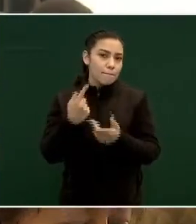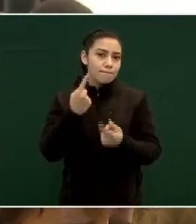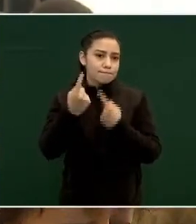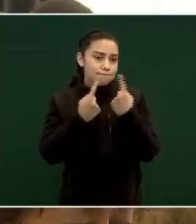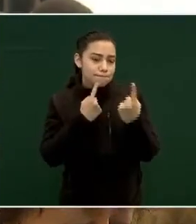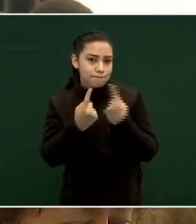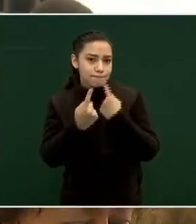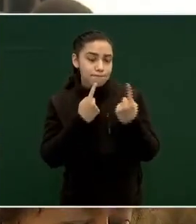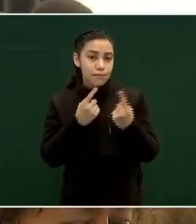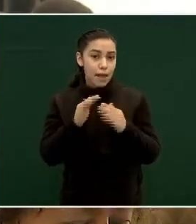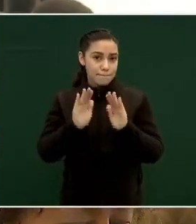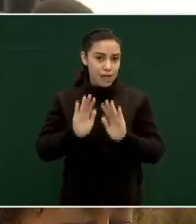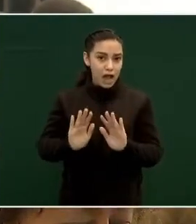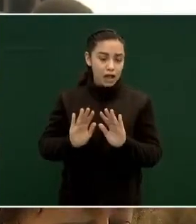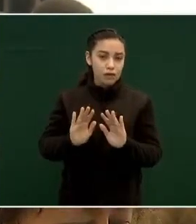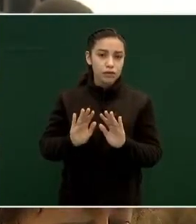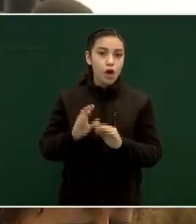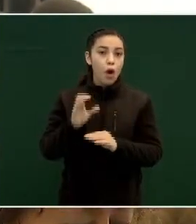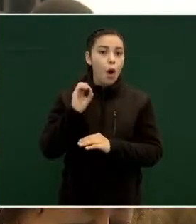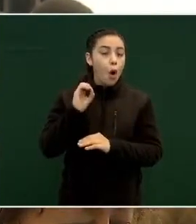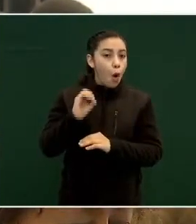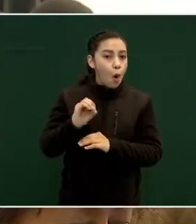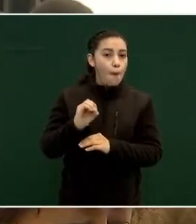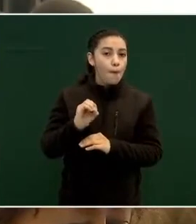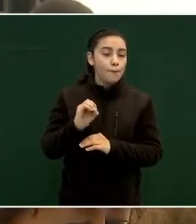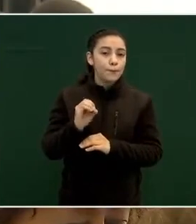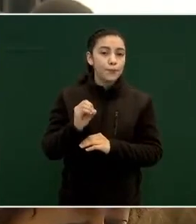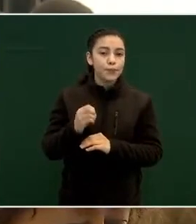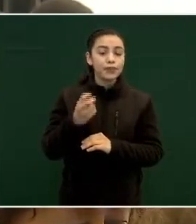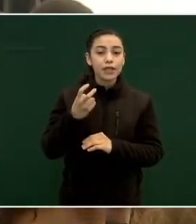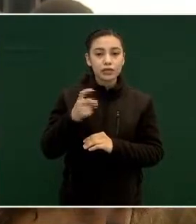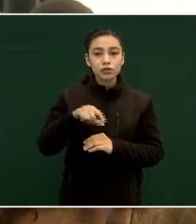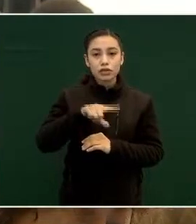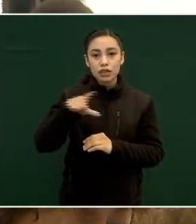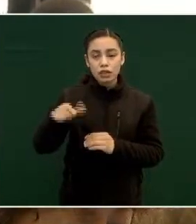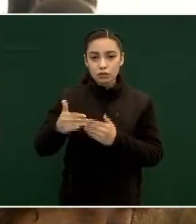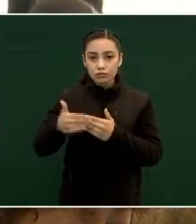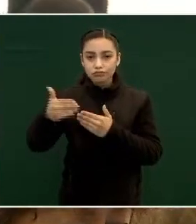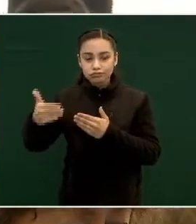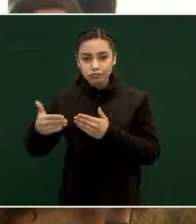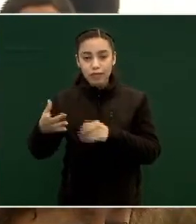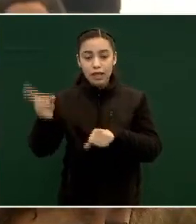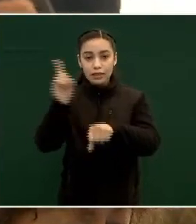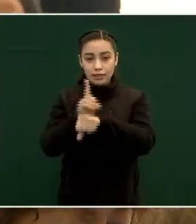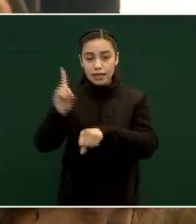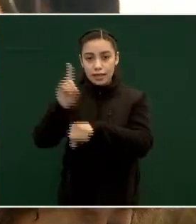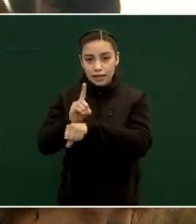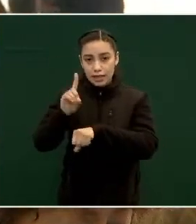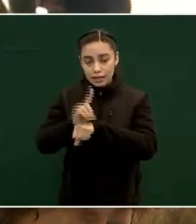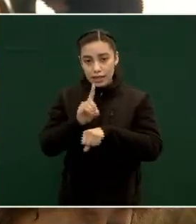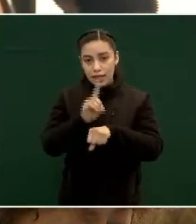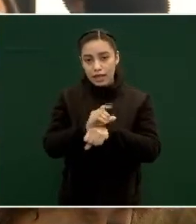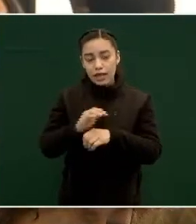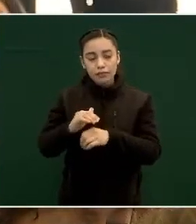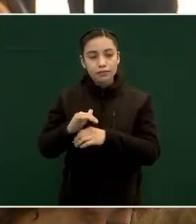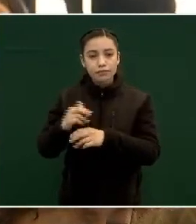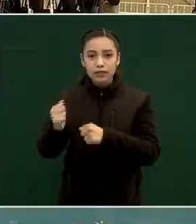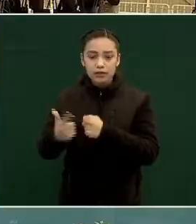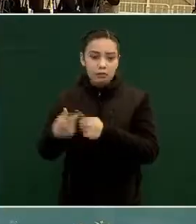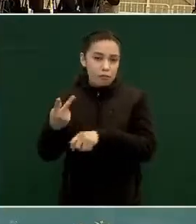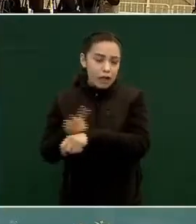que hay una pausa, o tendría alguna consecuencia en el día a día, en los hechos diarios? ¿Disminuiría